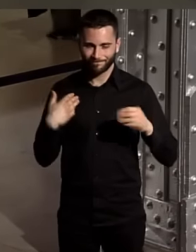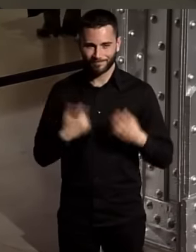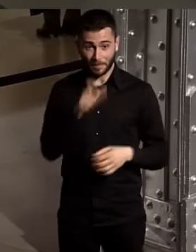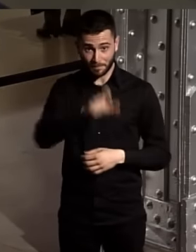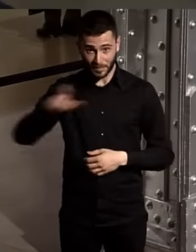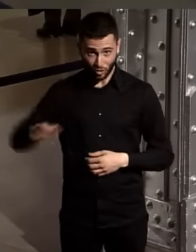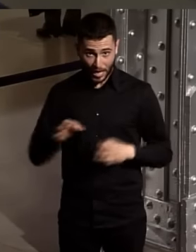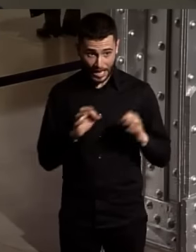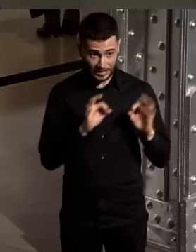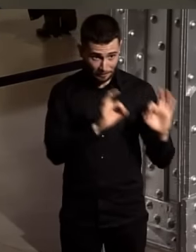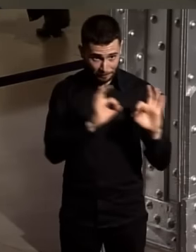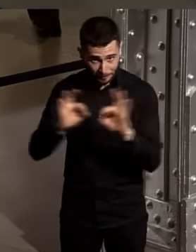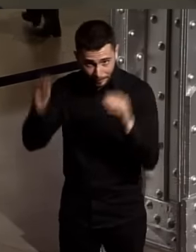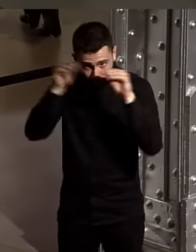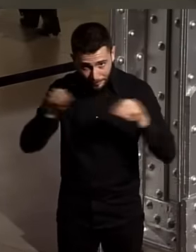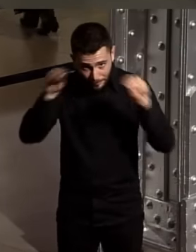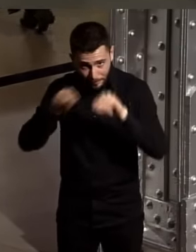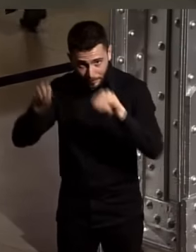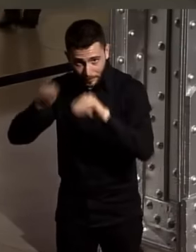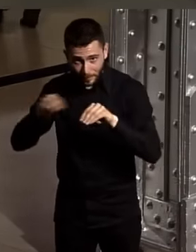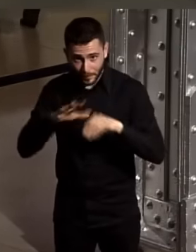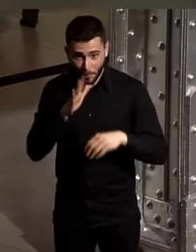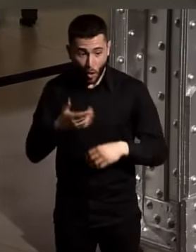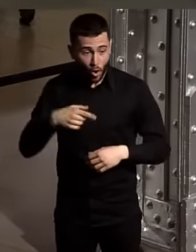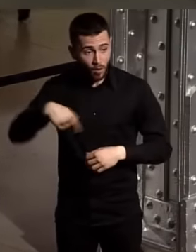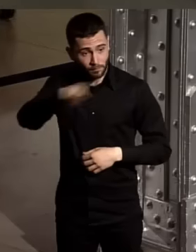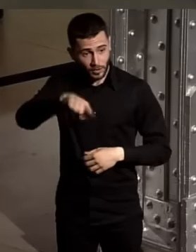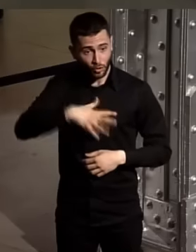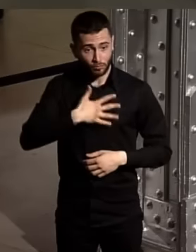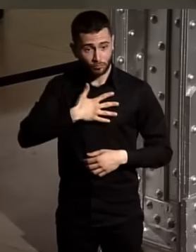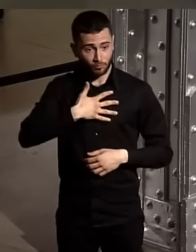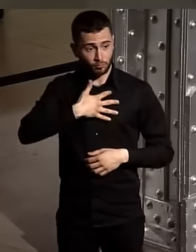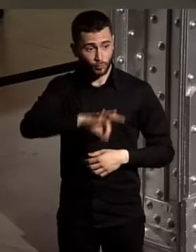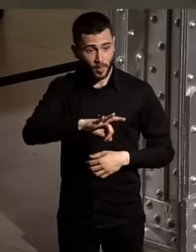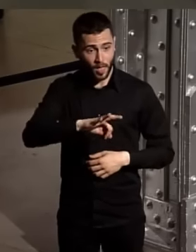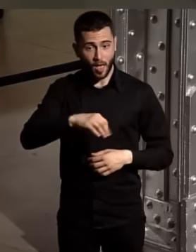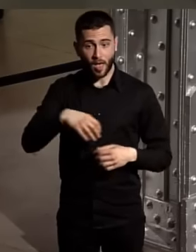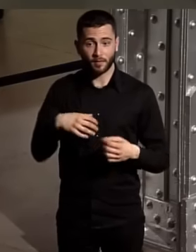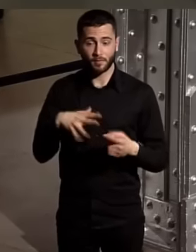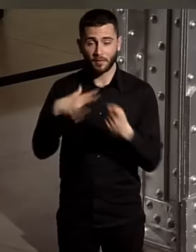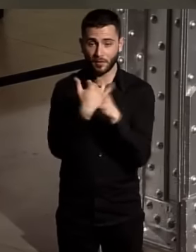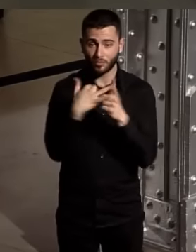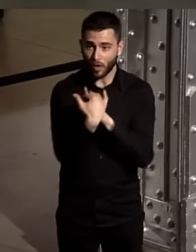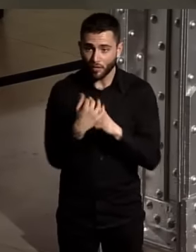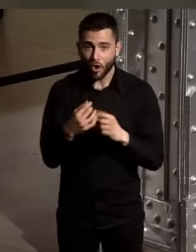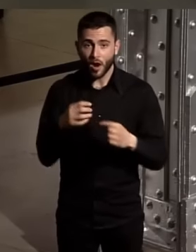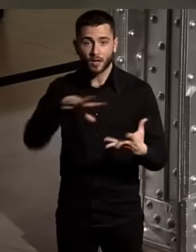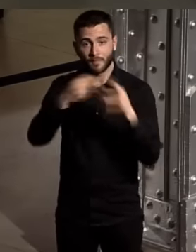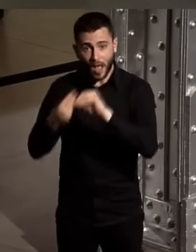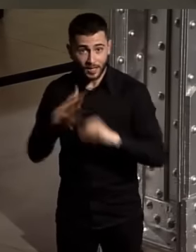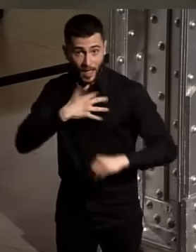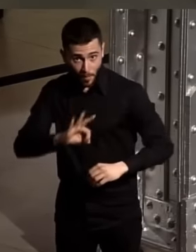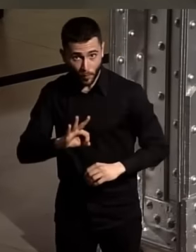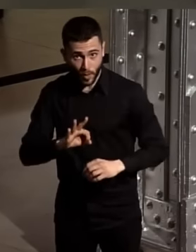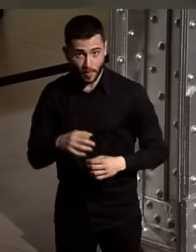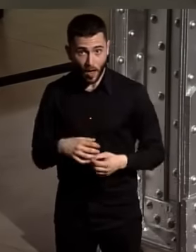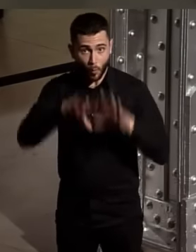la gente para ser capaz de pensar por sí misma y de adaptarse en cada circunstancia A lo mejor en un mundo c